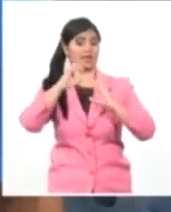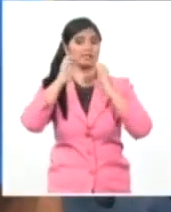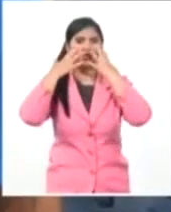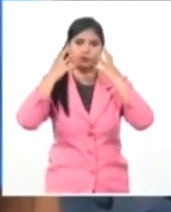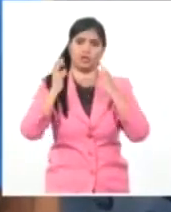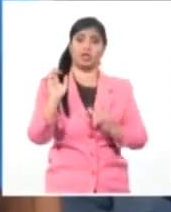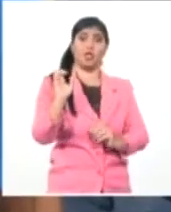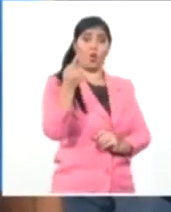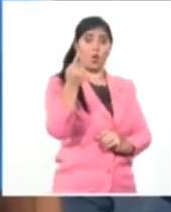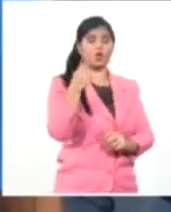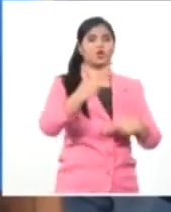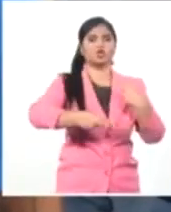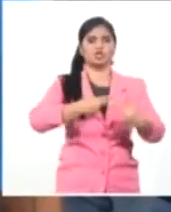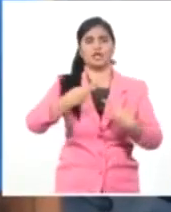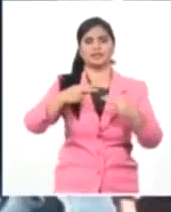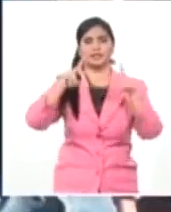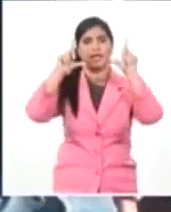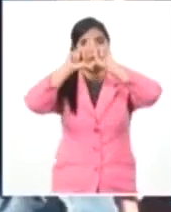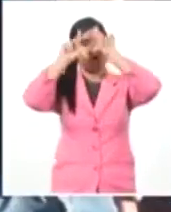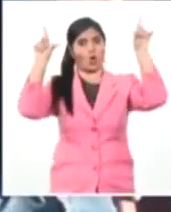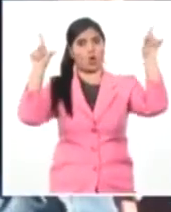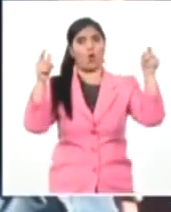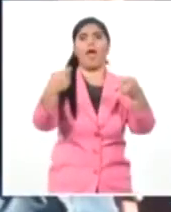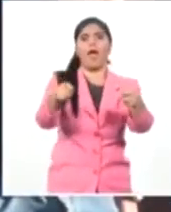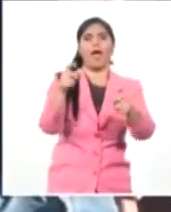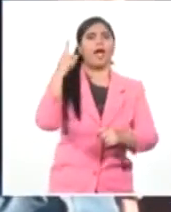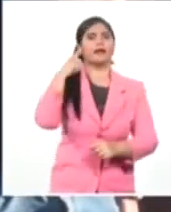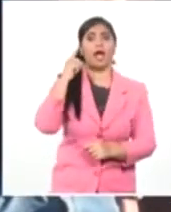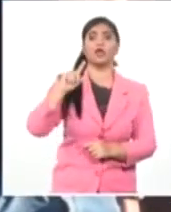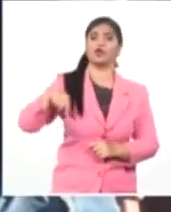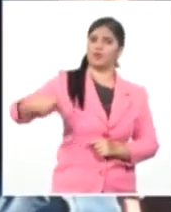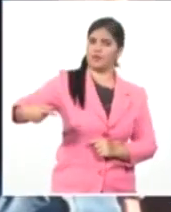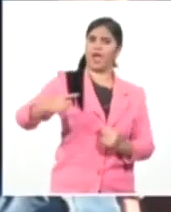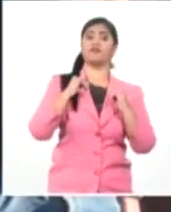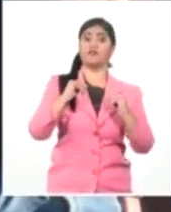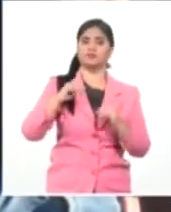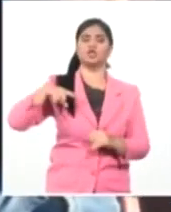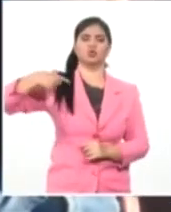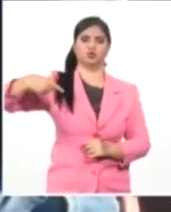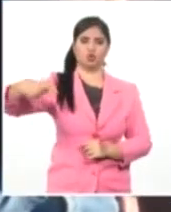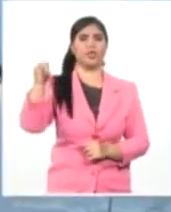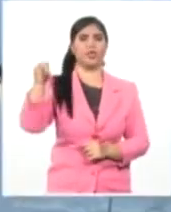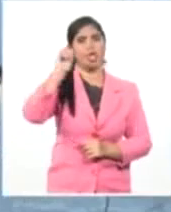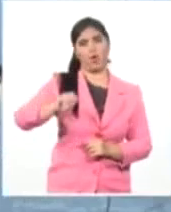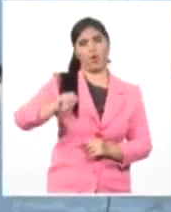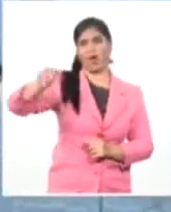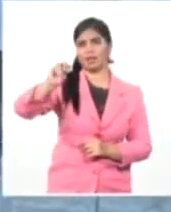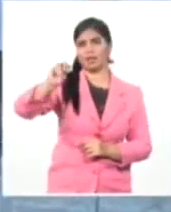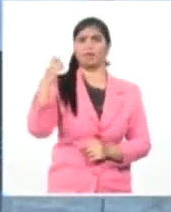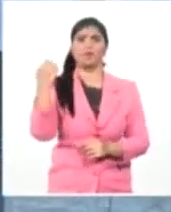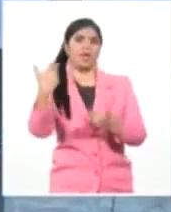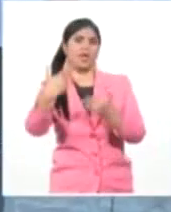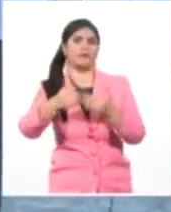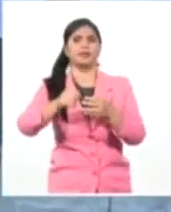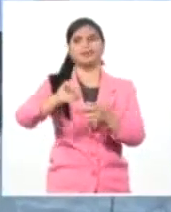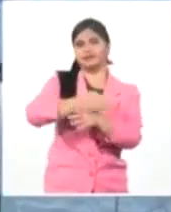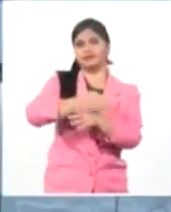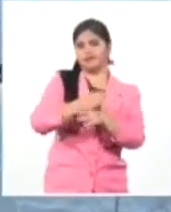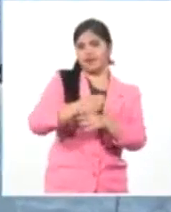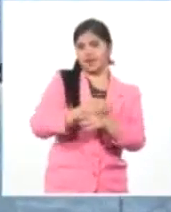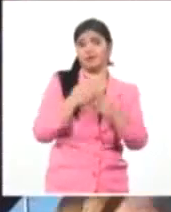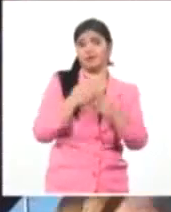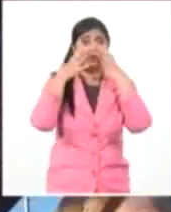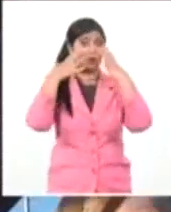único, tanto en la guerra como en la paz, donde intervienen organismos e instituciones con un alto nivel